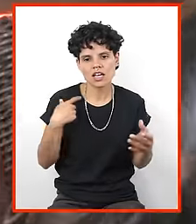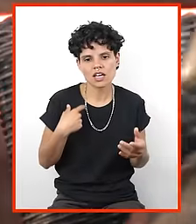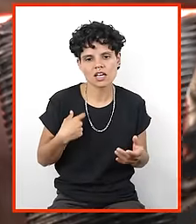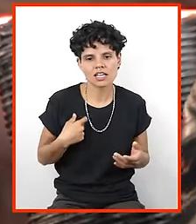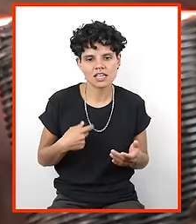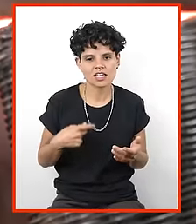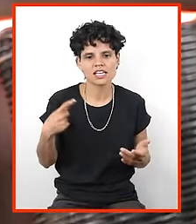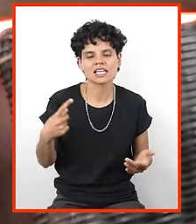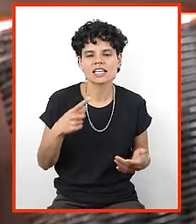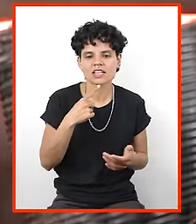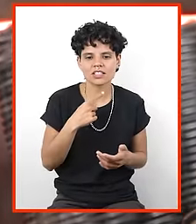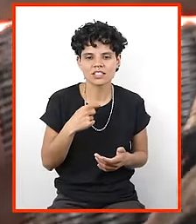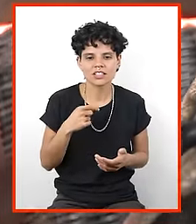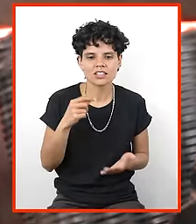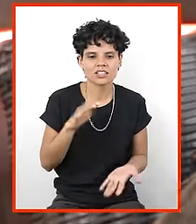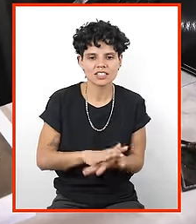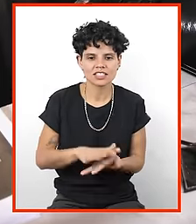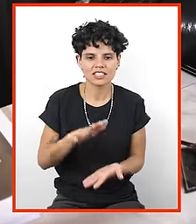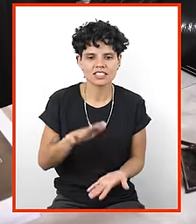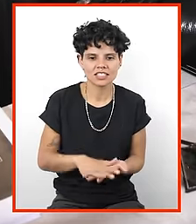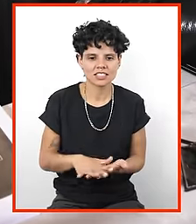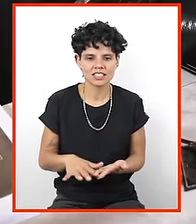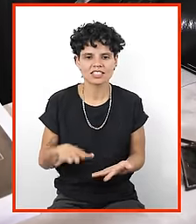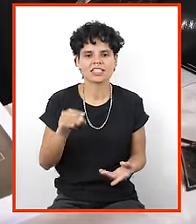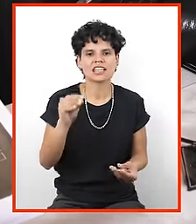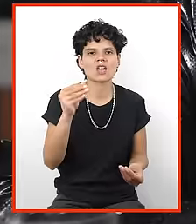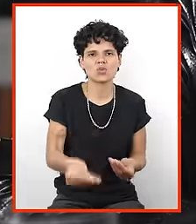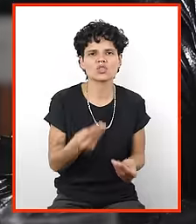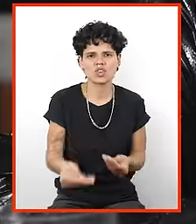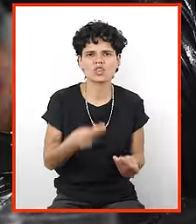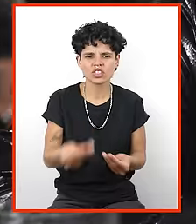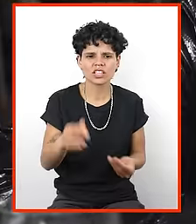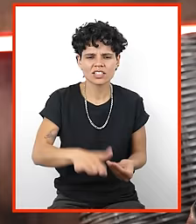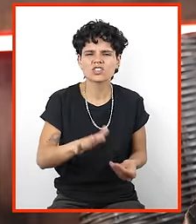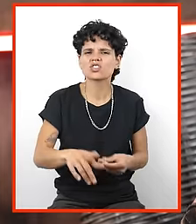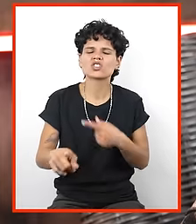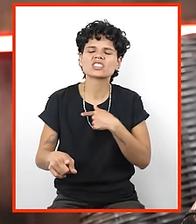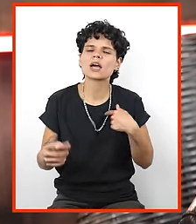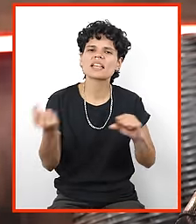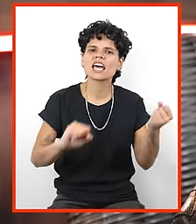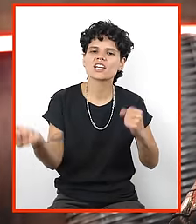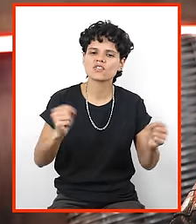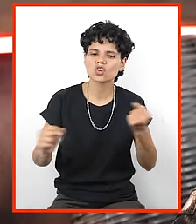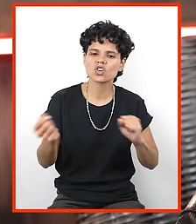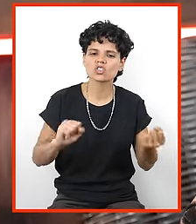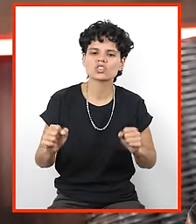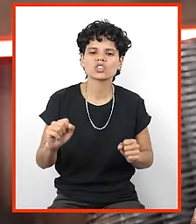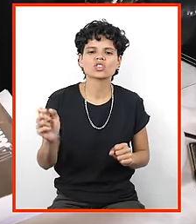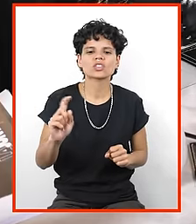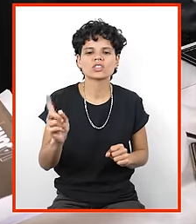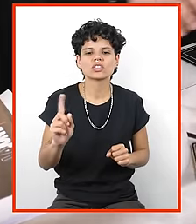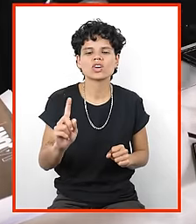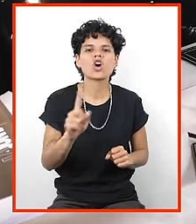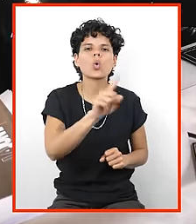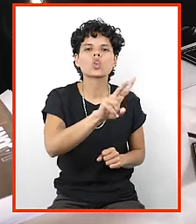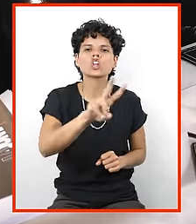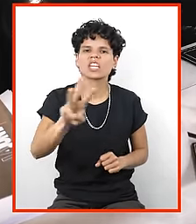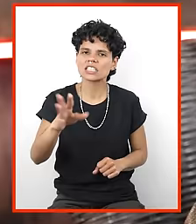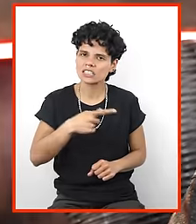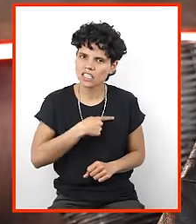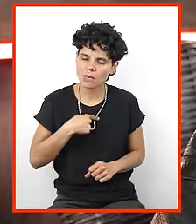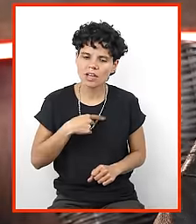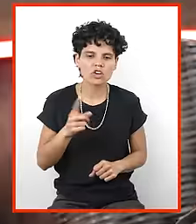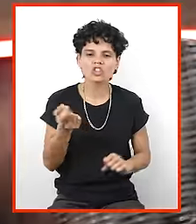que es A, B, C, o sea, 1, 2, 3, y ahí tenés que pegarle ese a la otra persona. Se llama el nervioso, no se llama el rapidito. No, el 1, 2, 3, se llama. No se